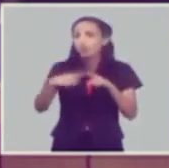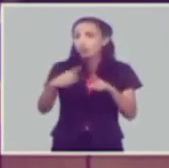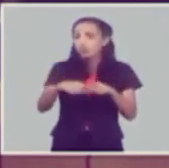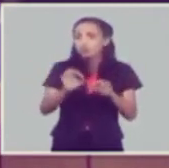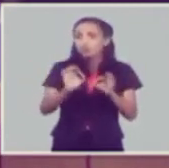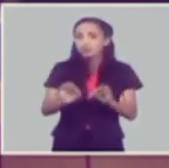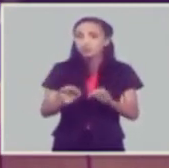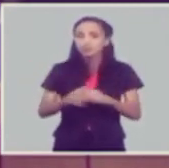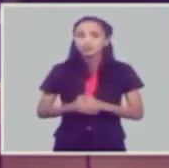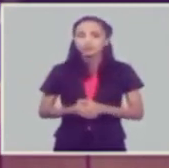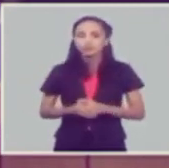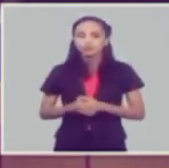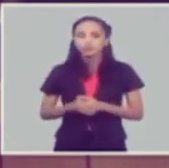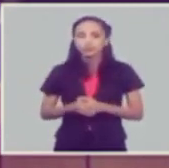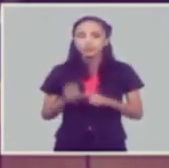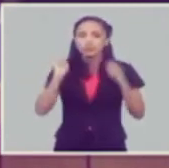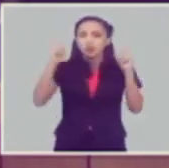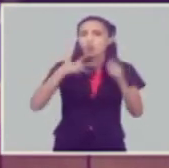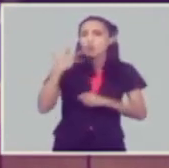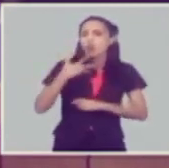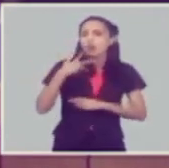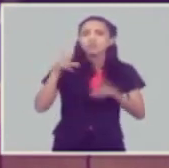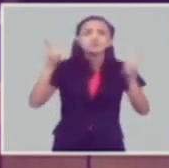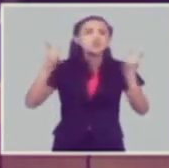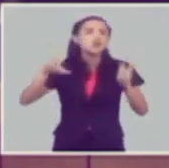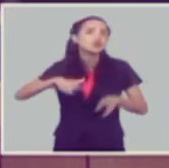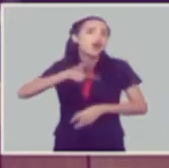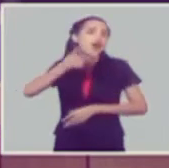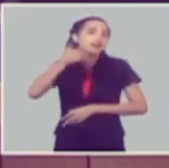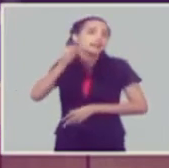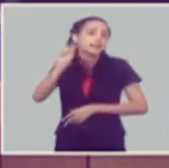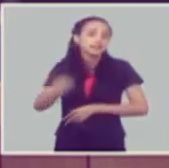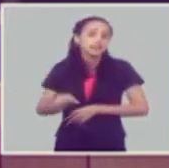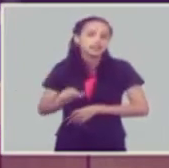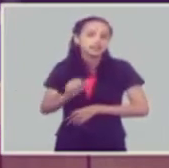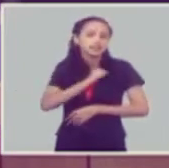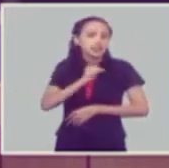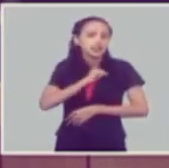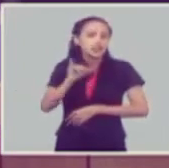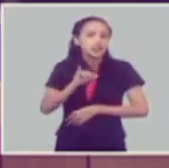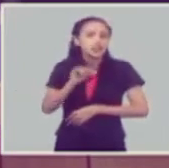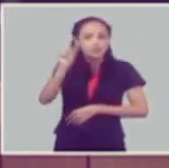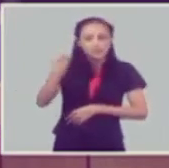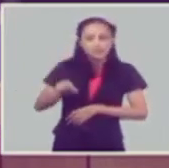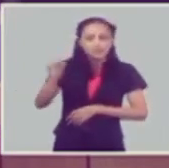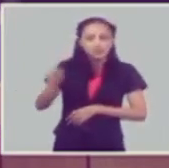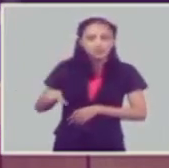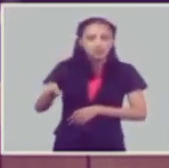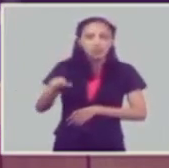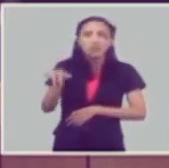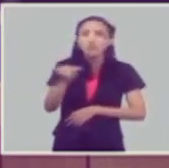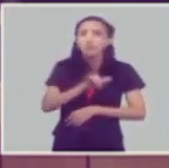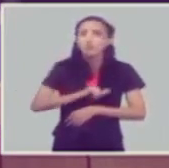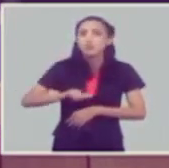con huelgas falsas de supuestos artistas que buscaban atraer a la opinión pública y a la intelectualidad para imponer